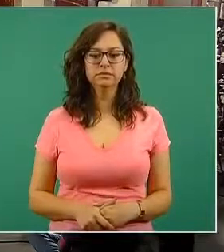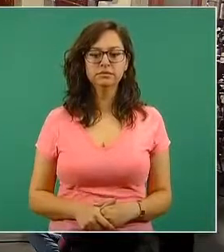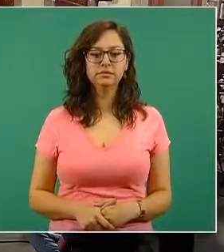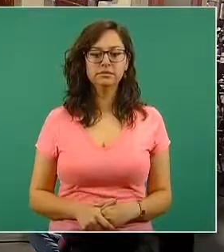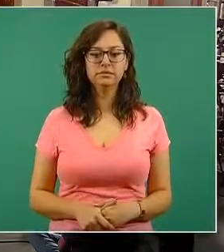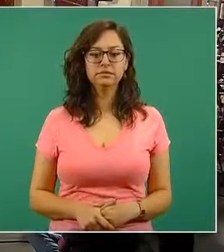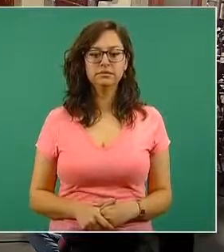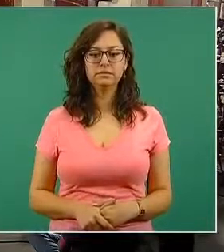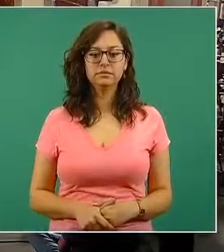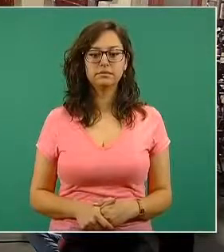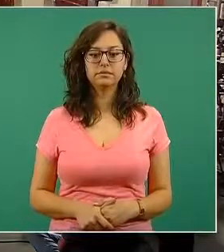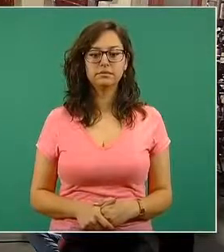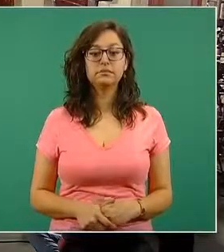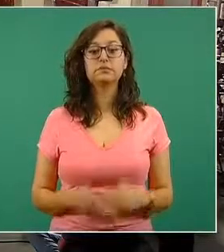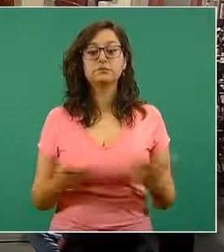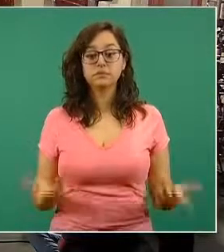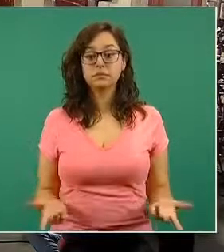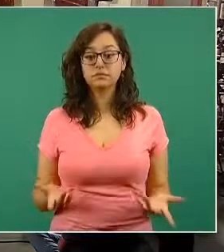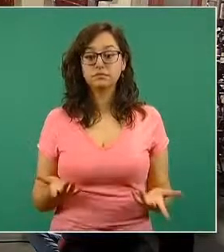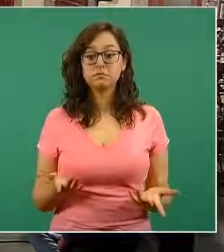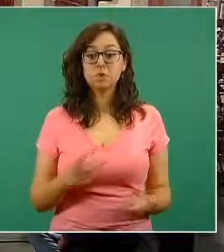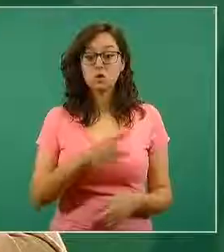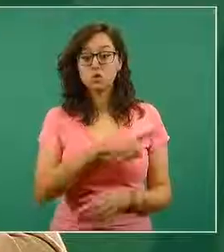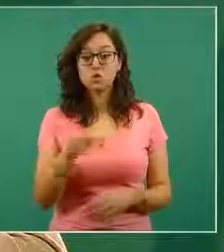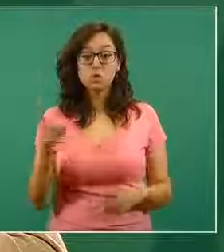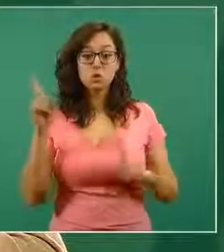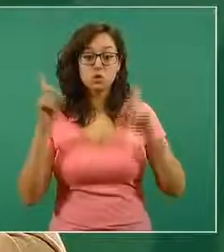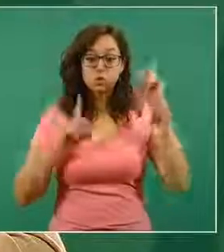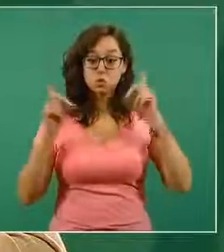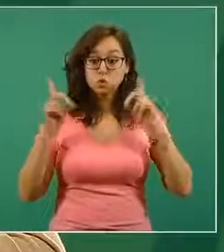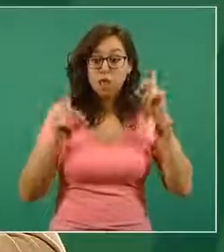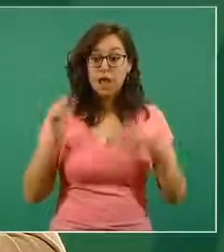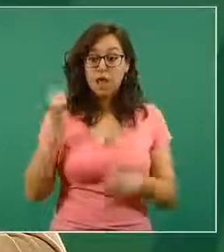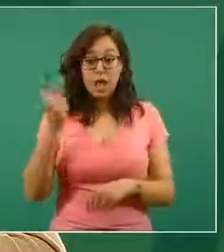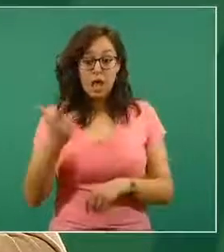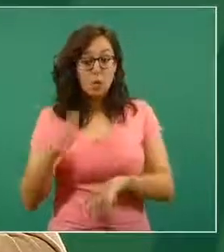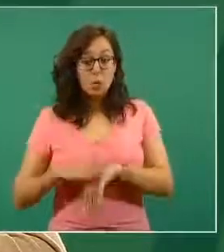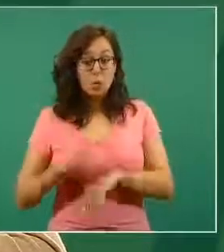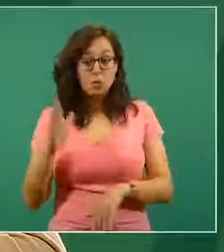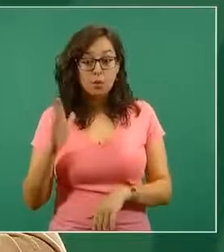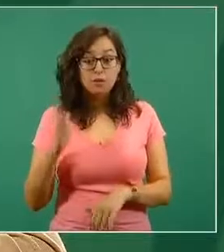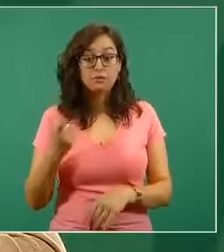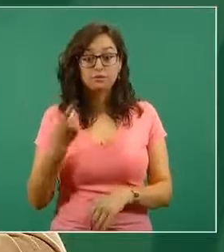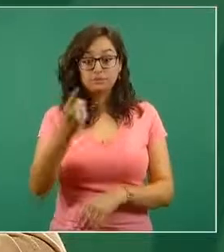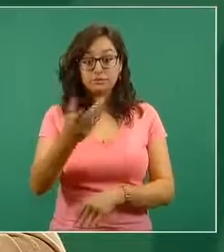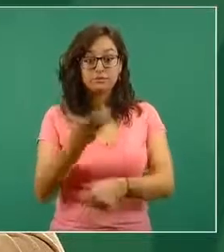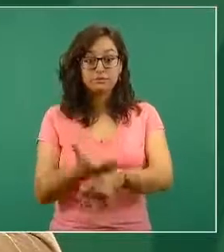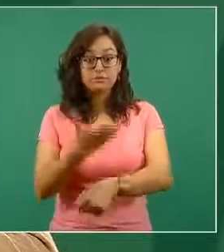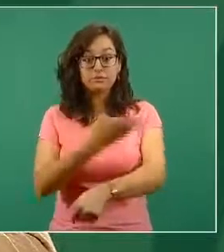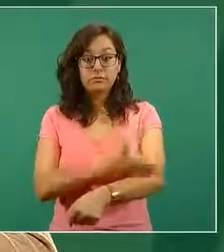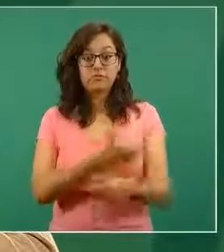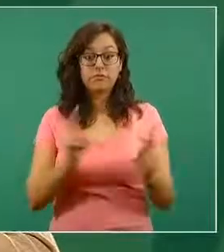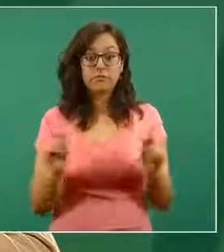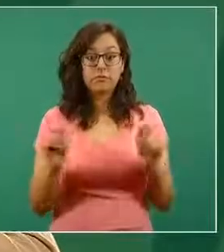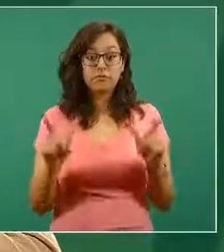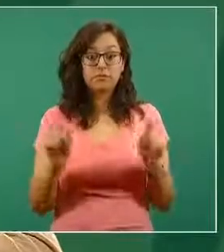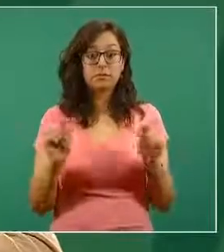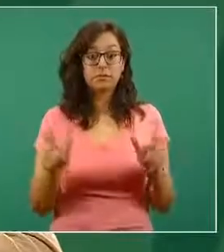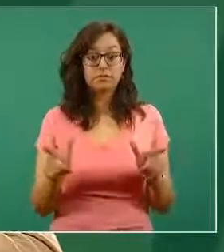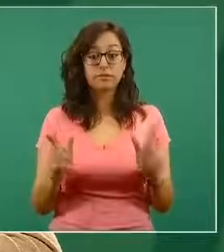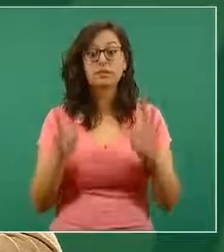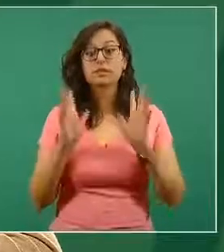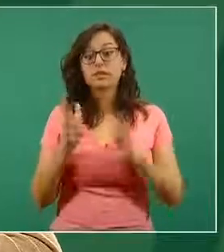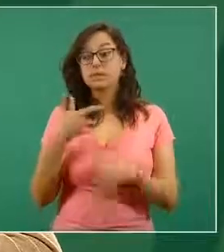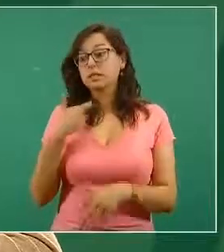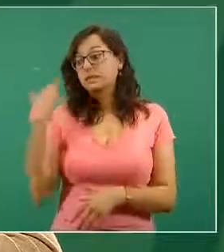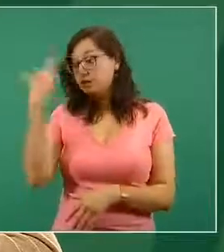Y bueno, nada más resaltar, si tienen alguna otra duda, justo quería comentar al compañero de Tlaxcala que ya verificando con